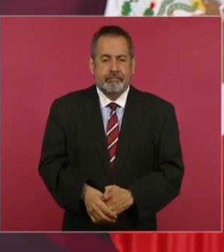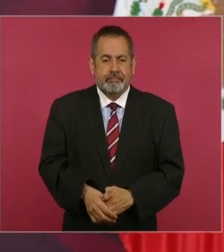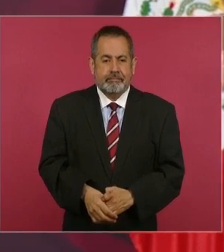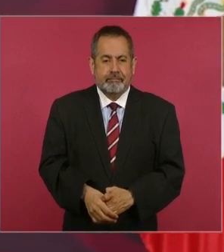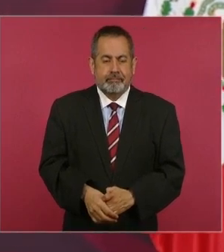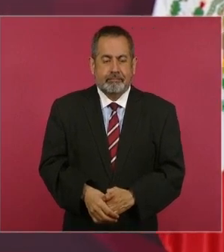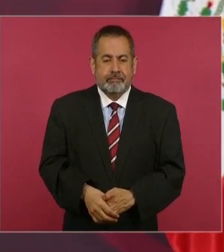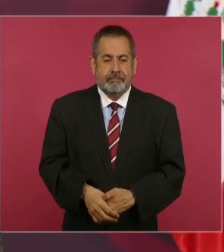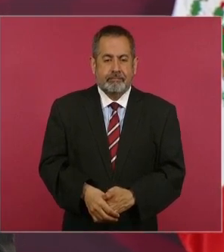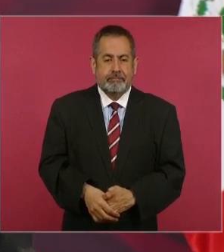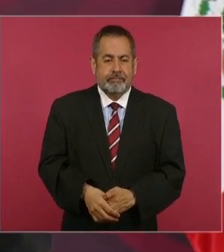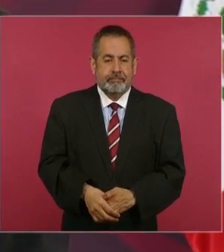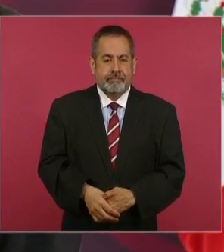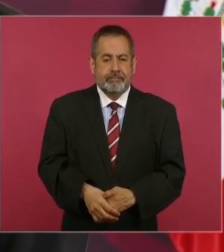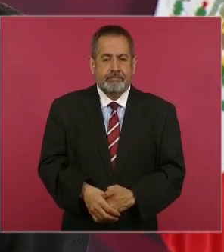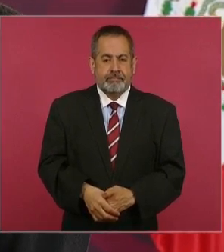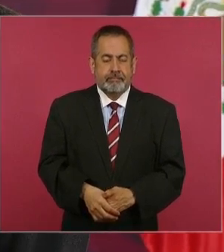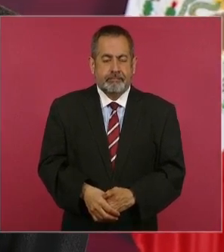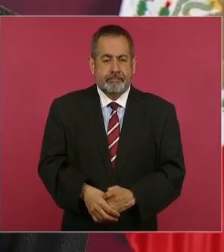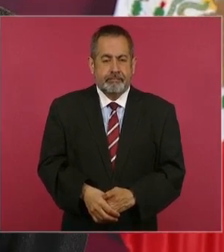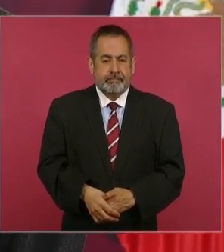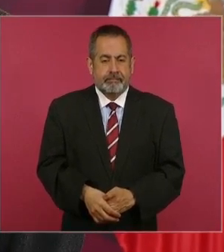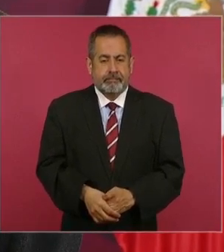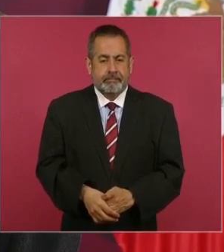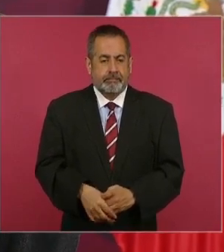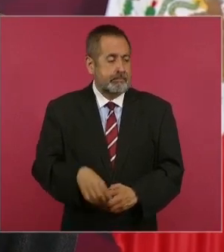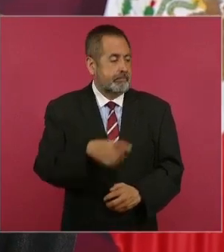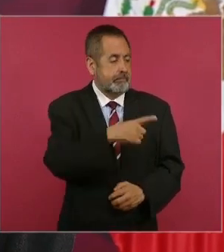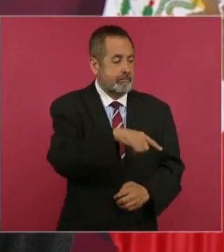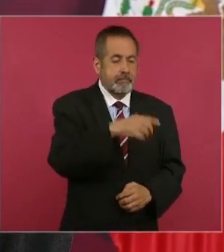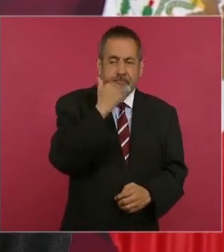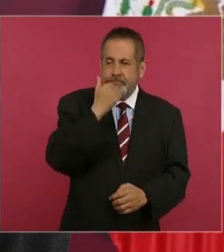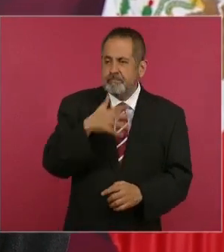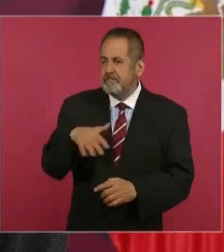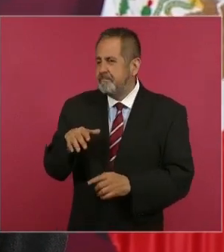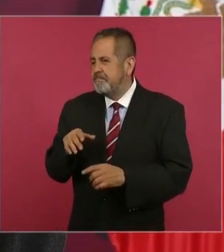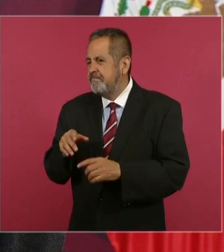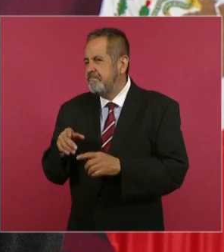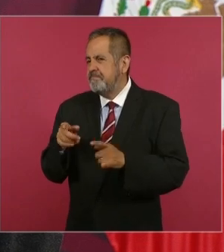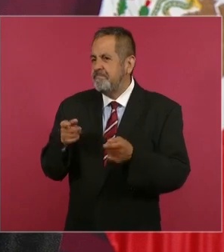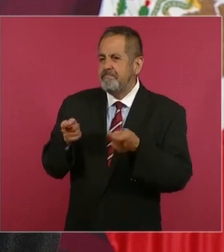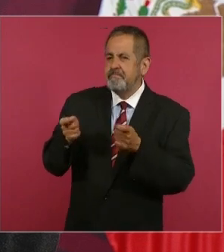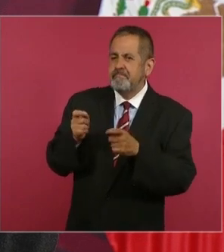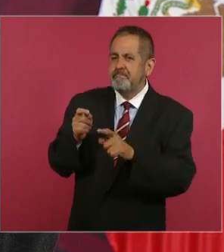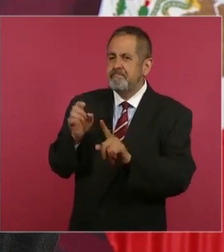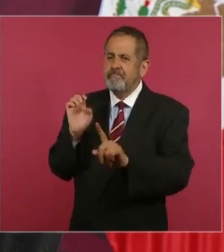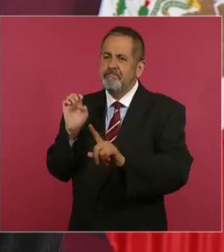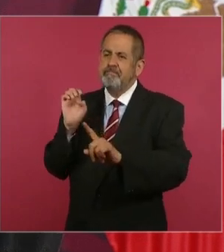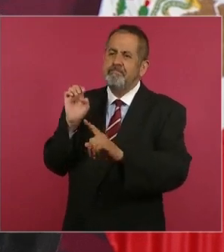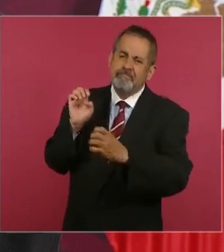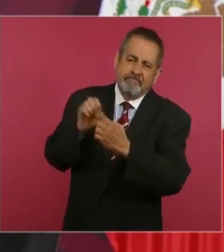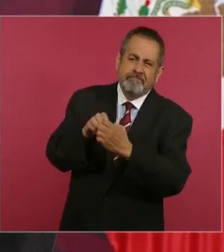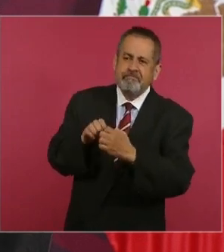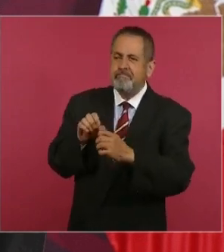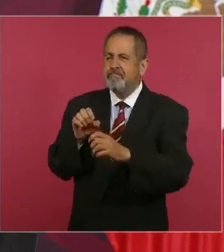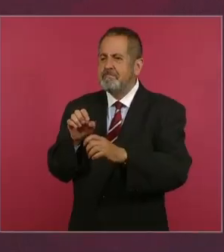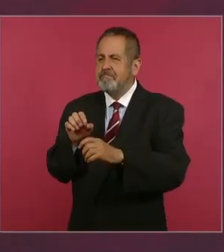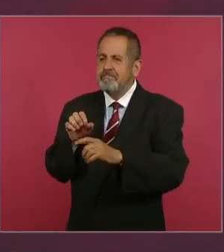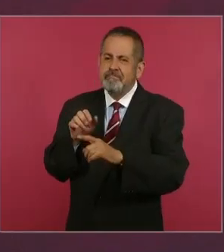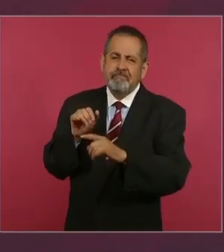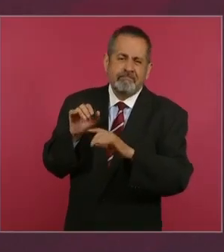este Buscar manipular y ocultar